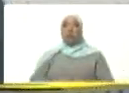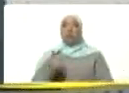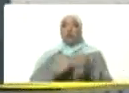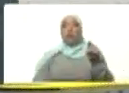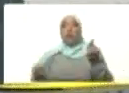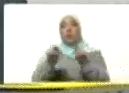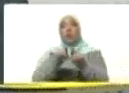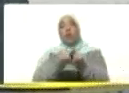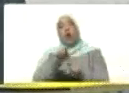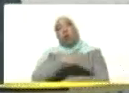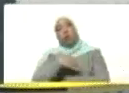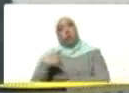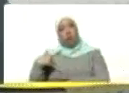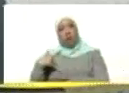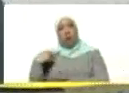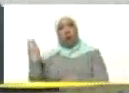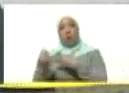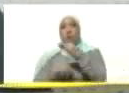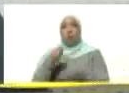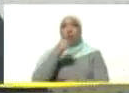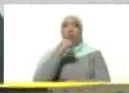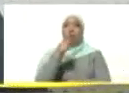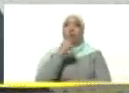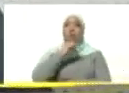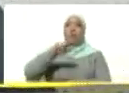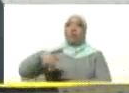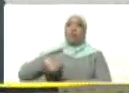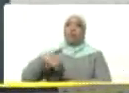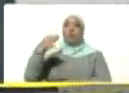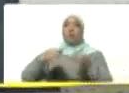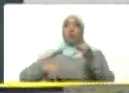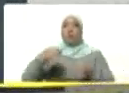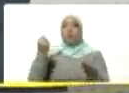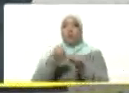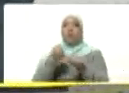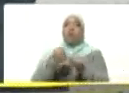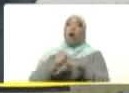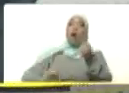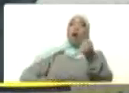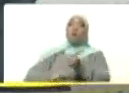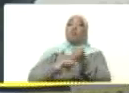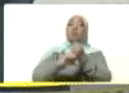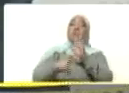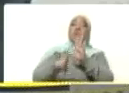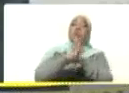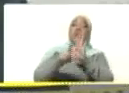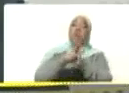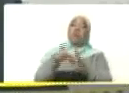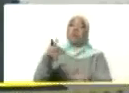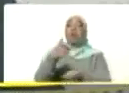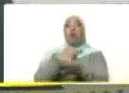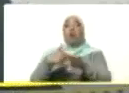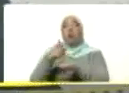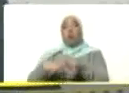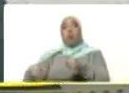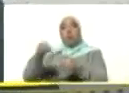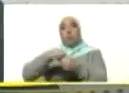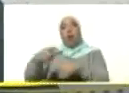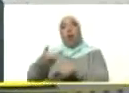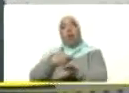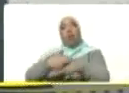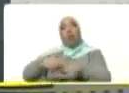of non-interference and non-intervention in the internal affairs of member states, el apoyo a la no injerencia en los asuntos internos de los estados,